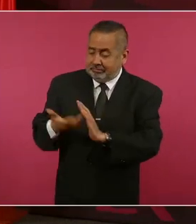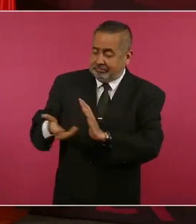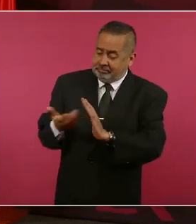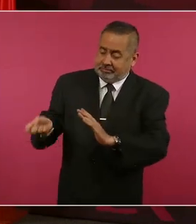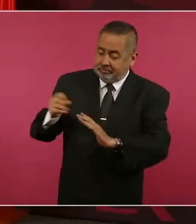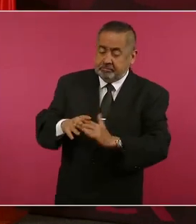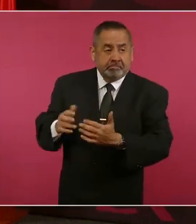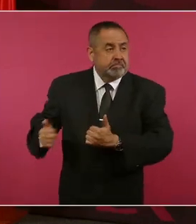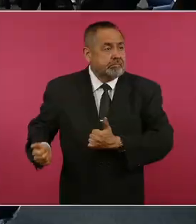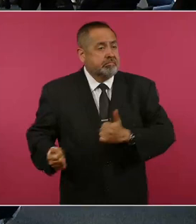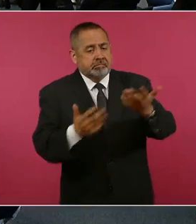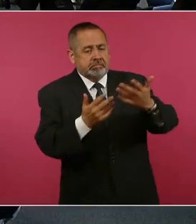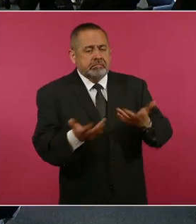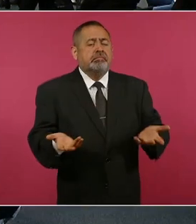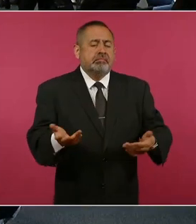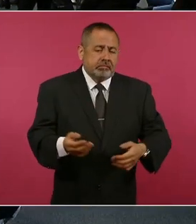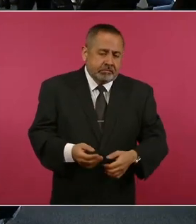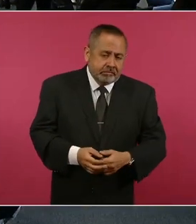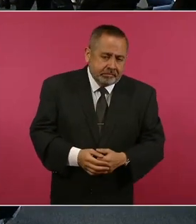Síguele.